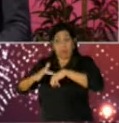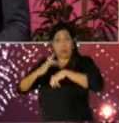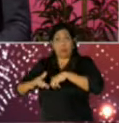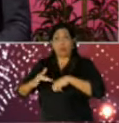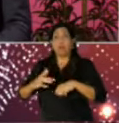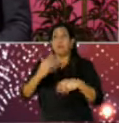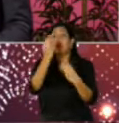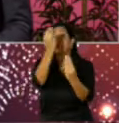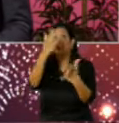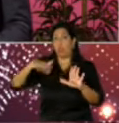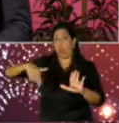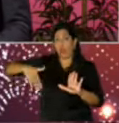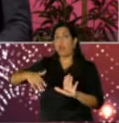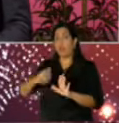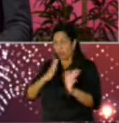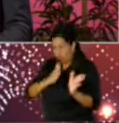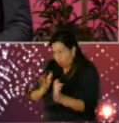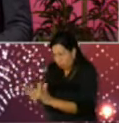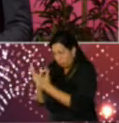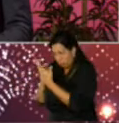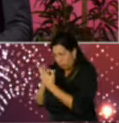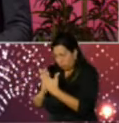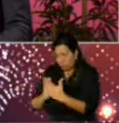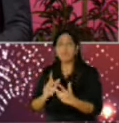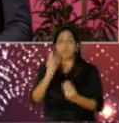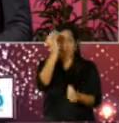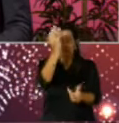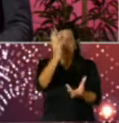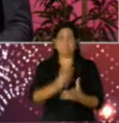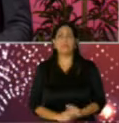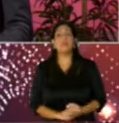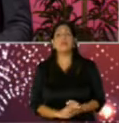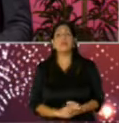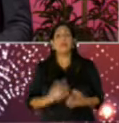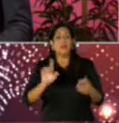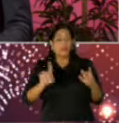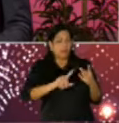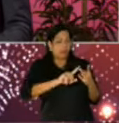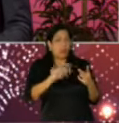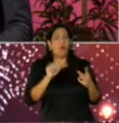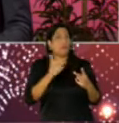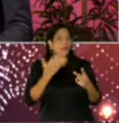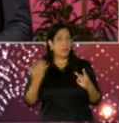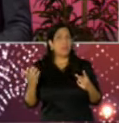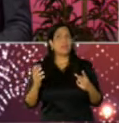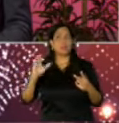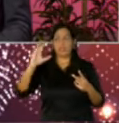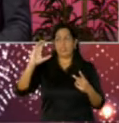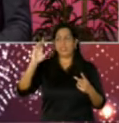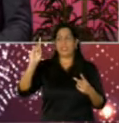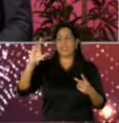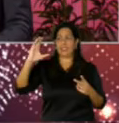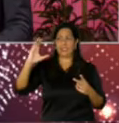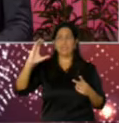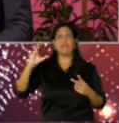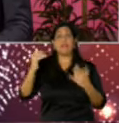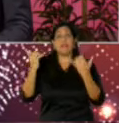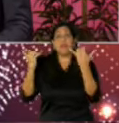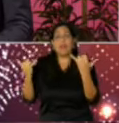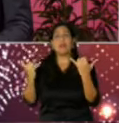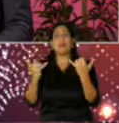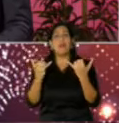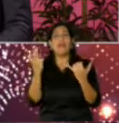la distribución, tengamos todo en orden. Y la otra cosa que está ocurriendo es que en términos de prueba, vimos que el CDC liberó un poco las